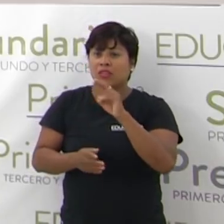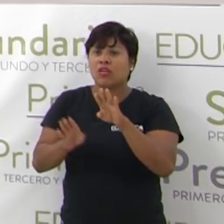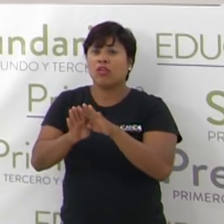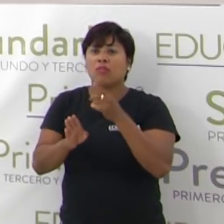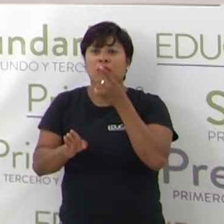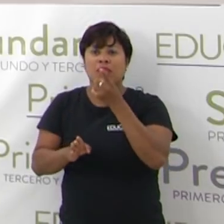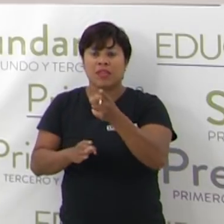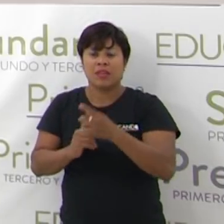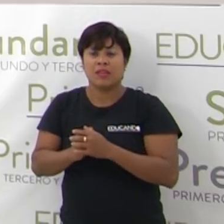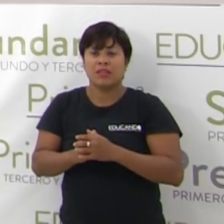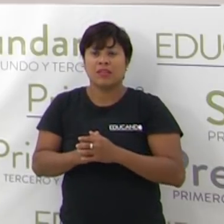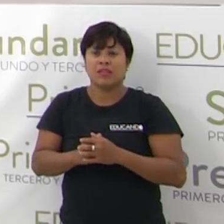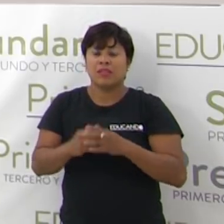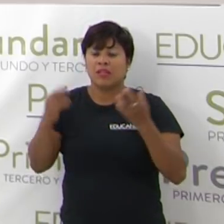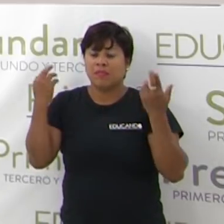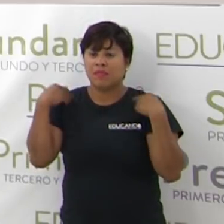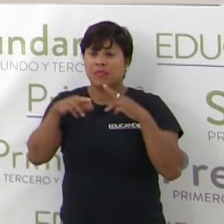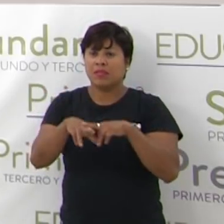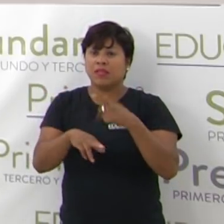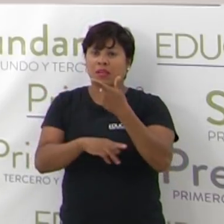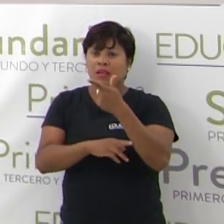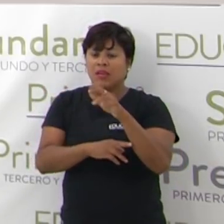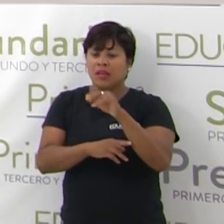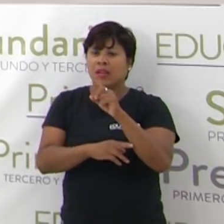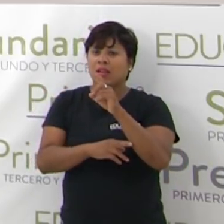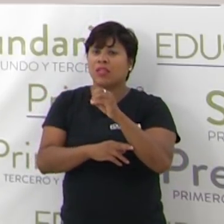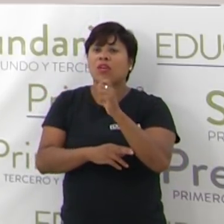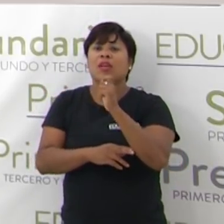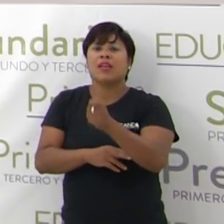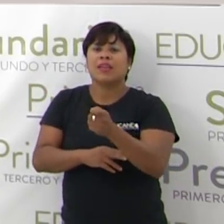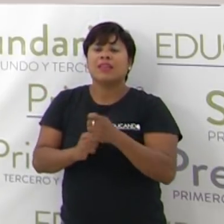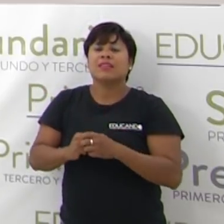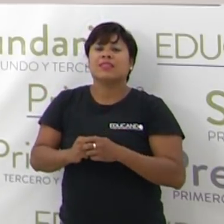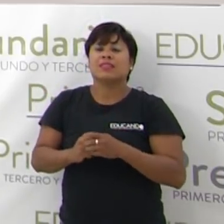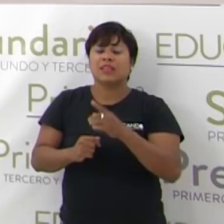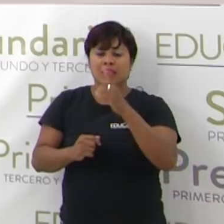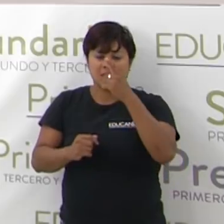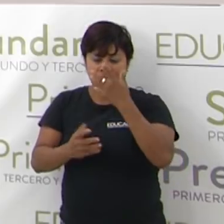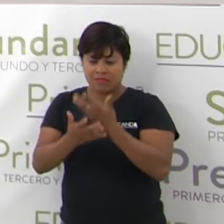dice el maestro Gerardo Siriani, es una